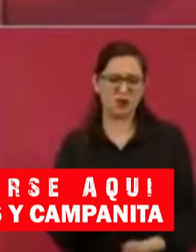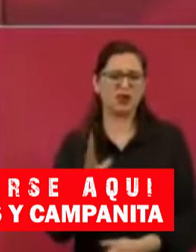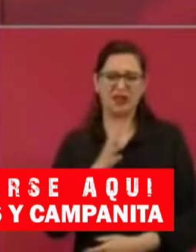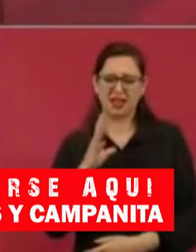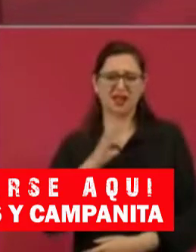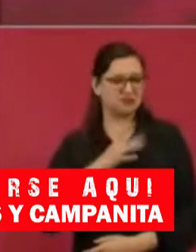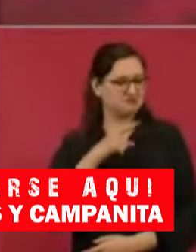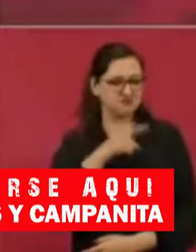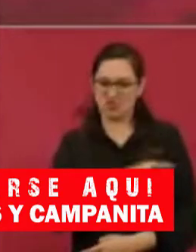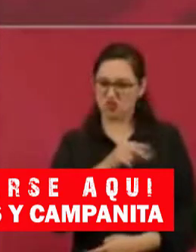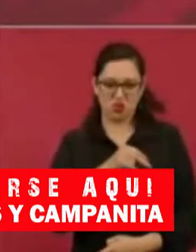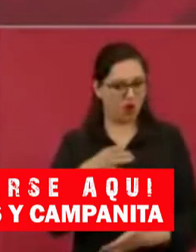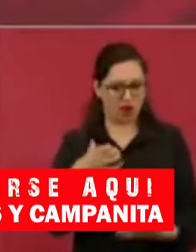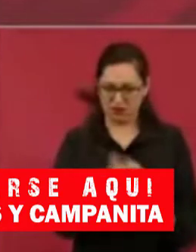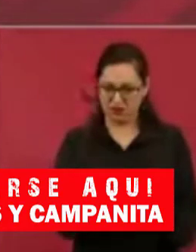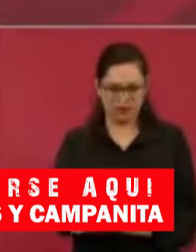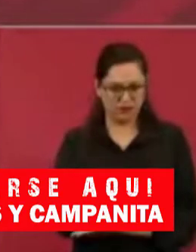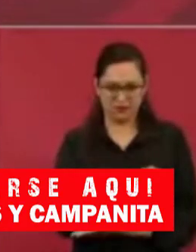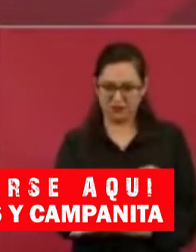suficientes.